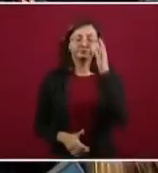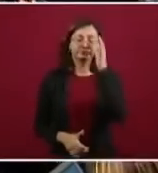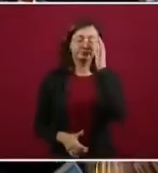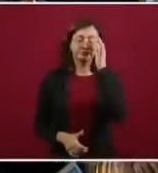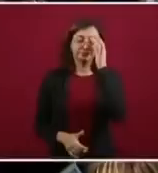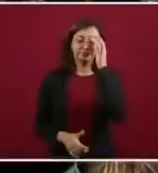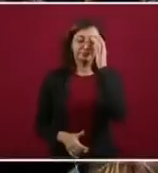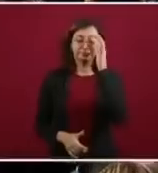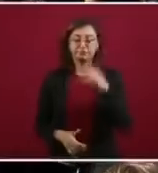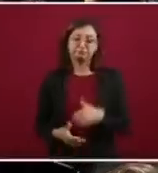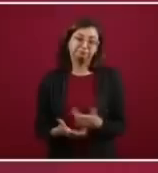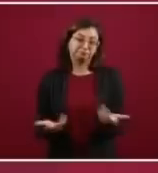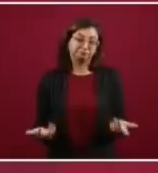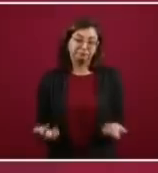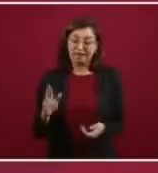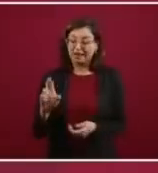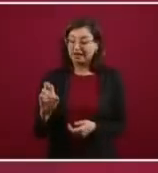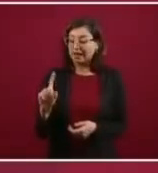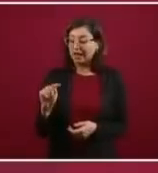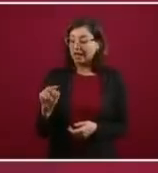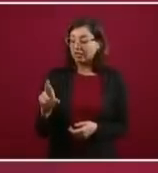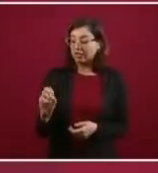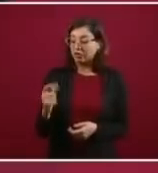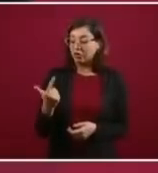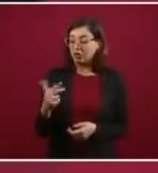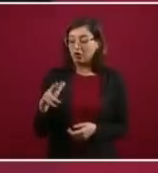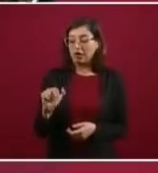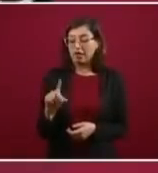Viene de retrógrada, ¿no? Es